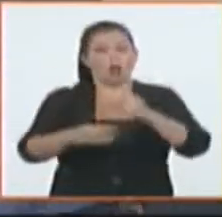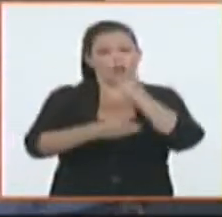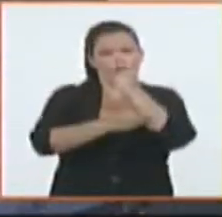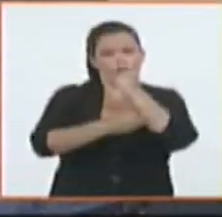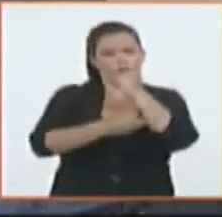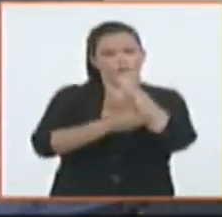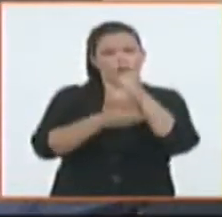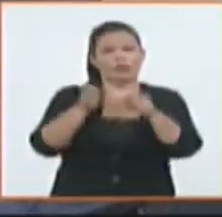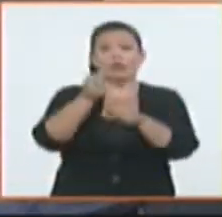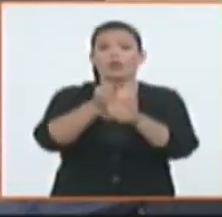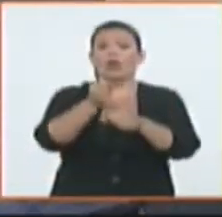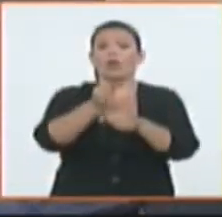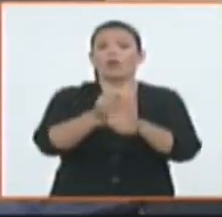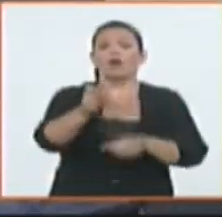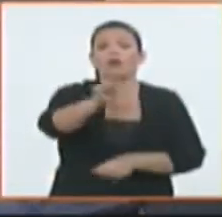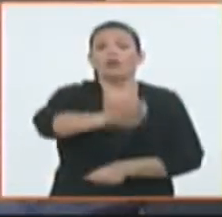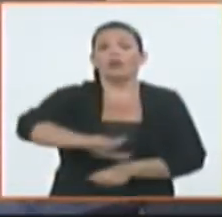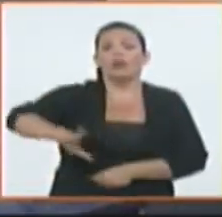comunitario.